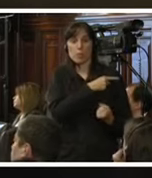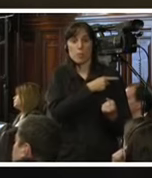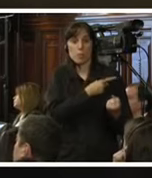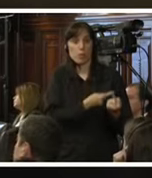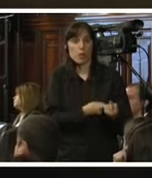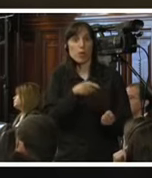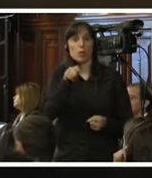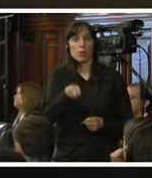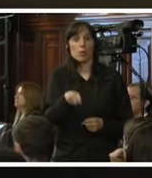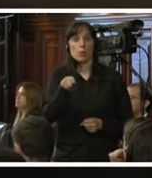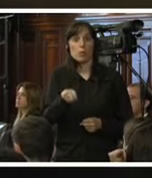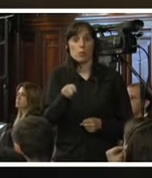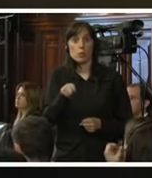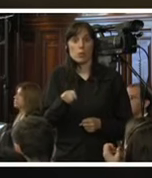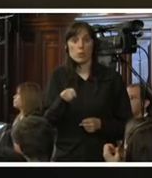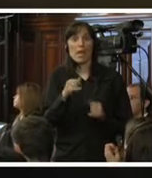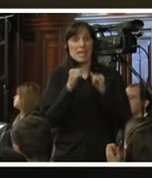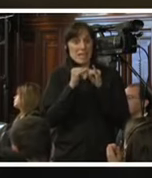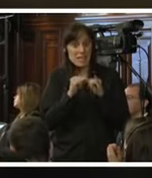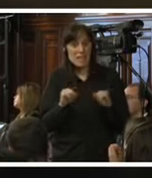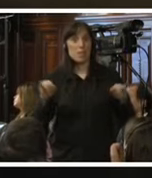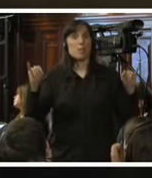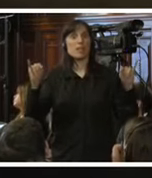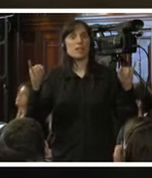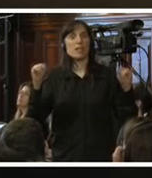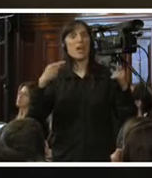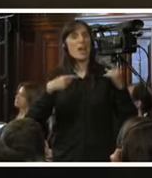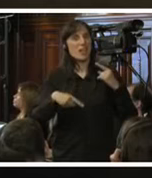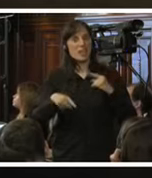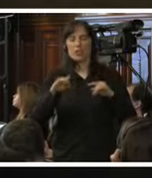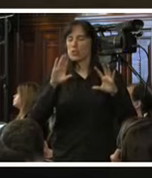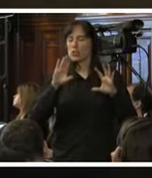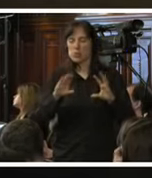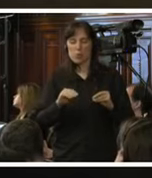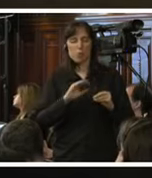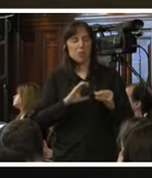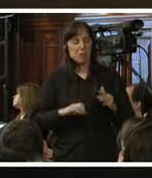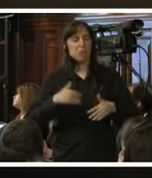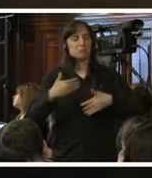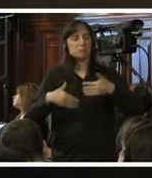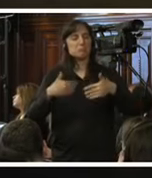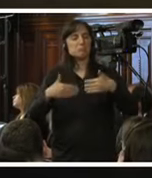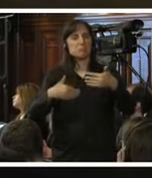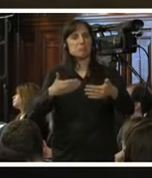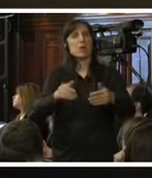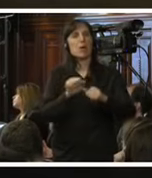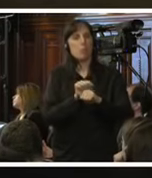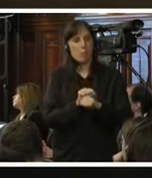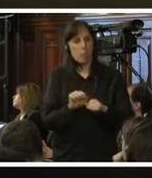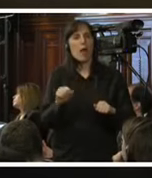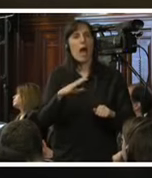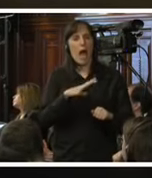flows and you can be assured of due process. The judiciary is the last bastion